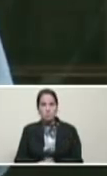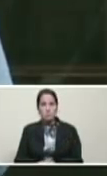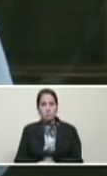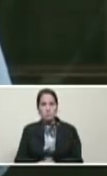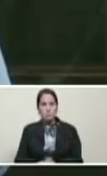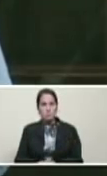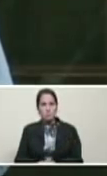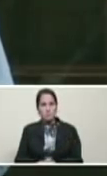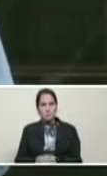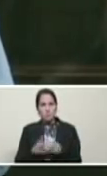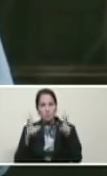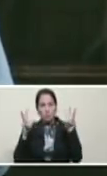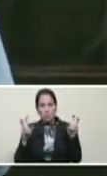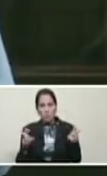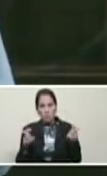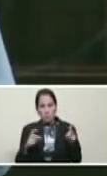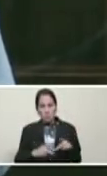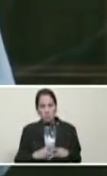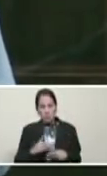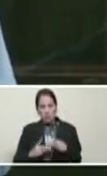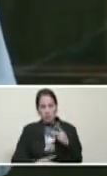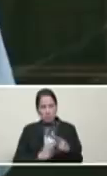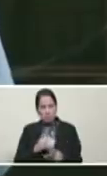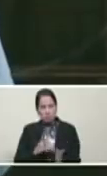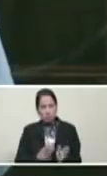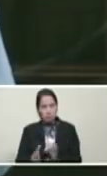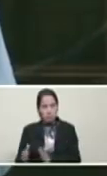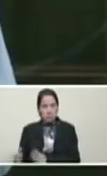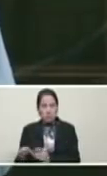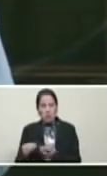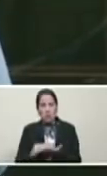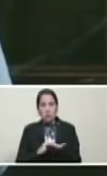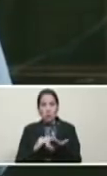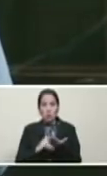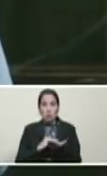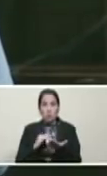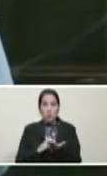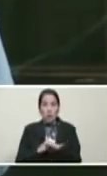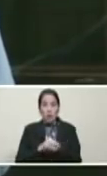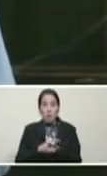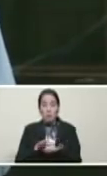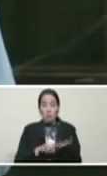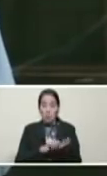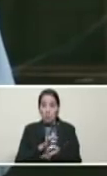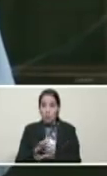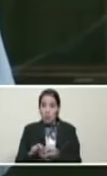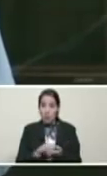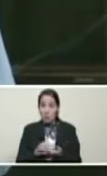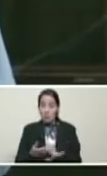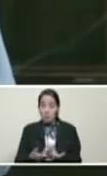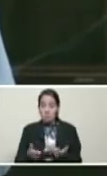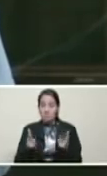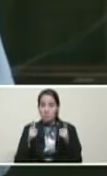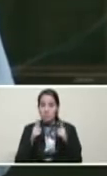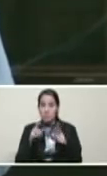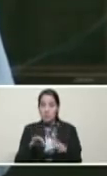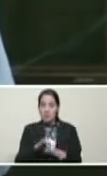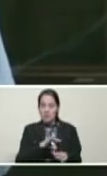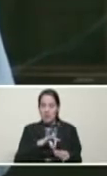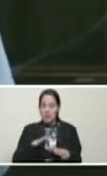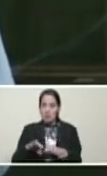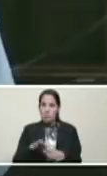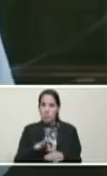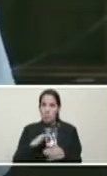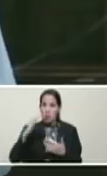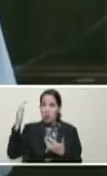planificación para solucionar los problemas para crear nuevas oportunidades semillas no las podemos